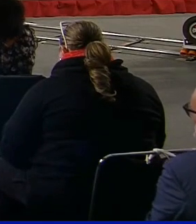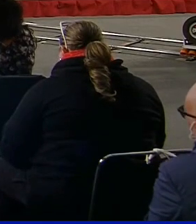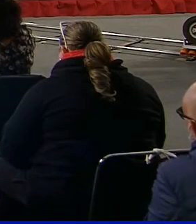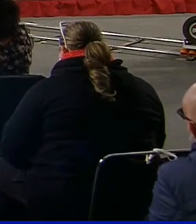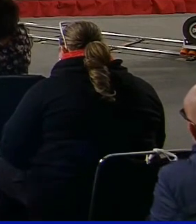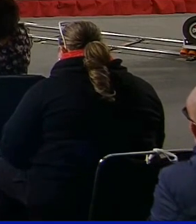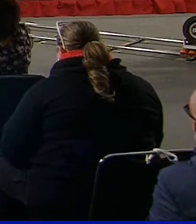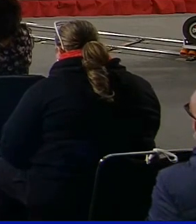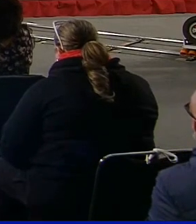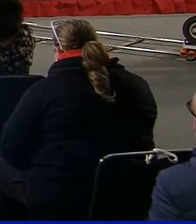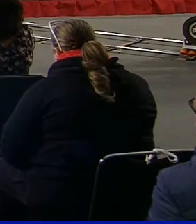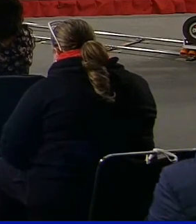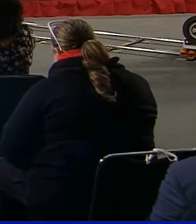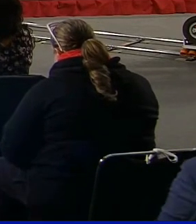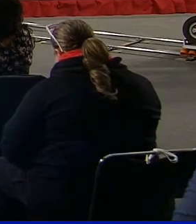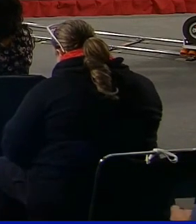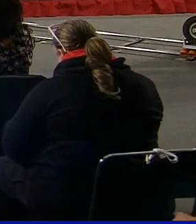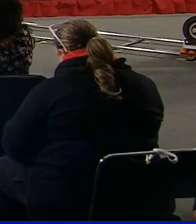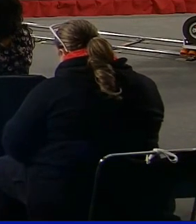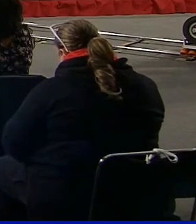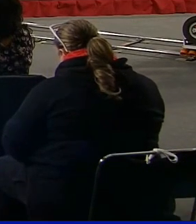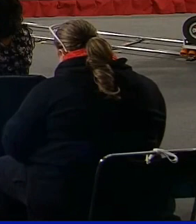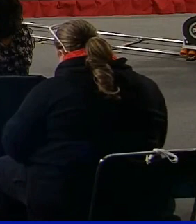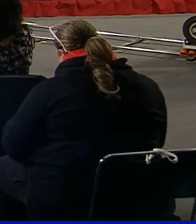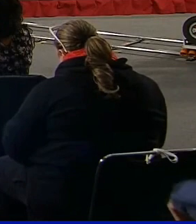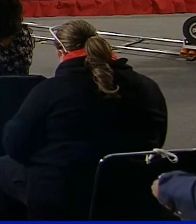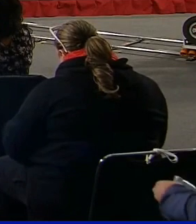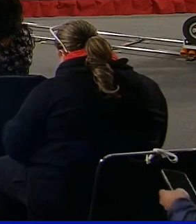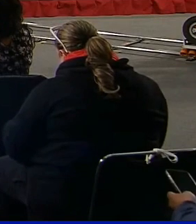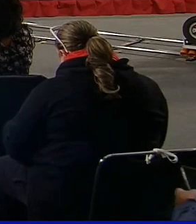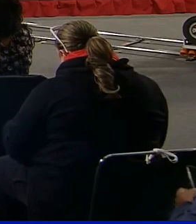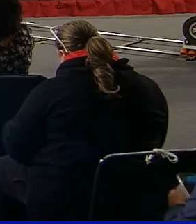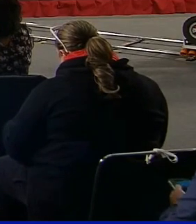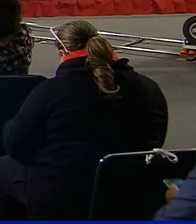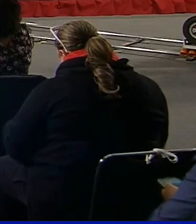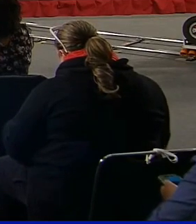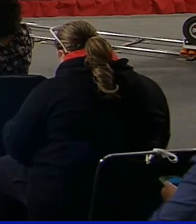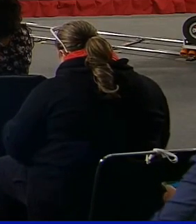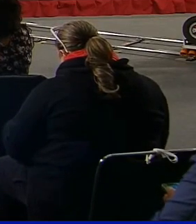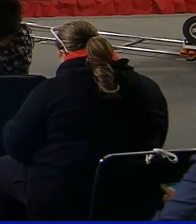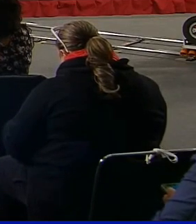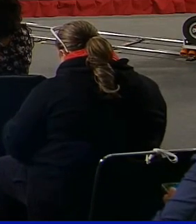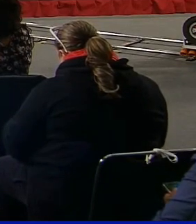Porque no es gobernar y crecer,